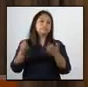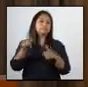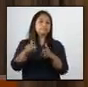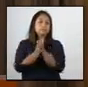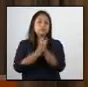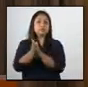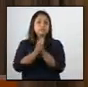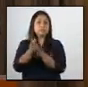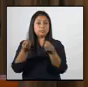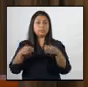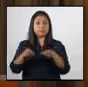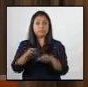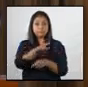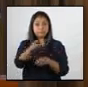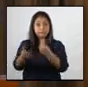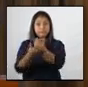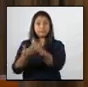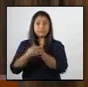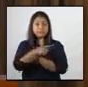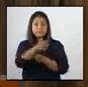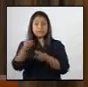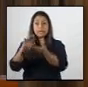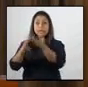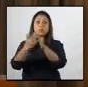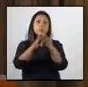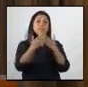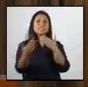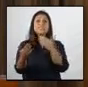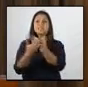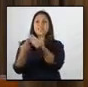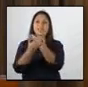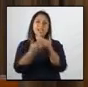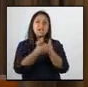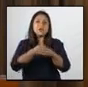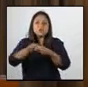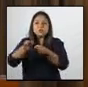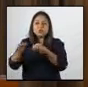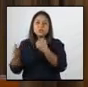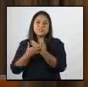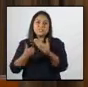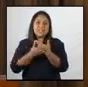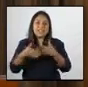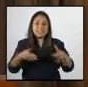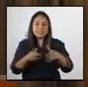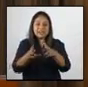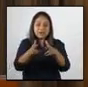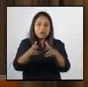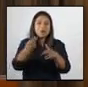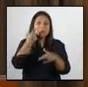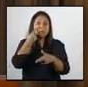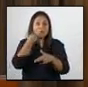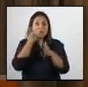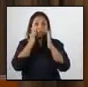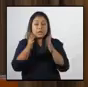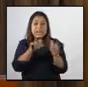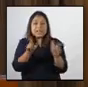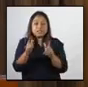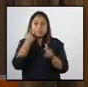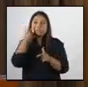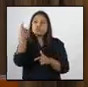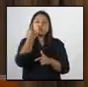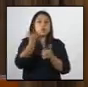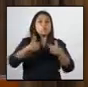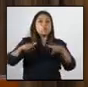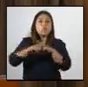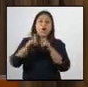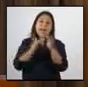para advertirle a las comunidades que están en las riberas del río motagua a que estén atentos a buscar refugio en un lugar seguro y de